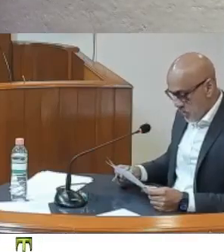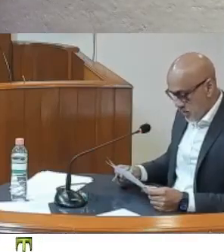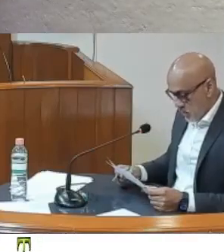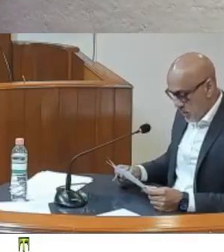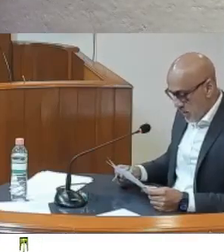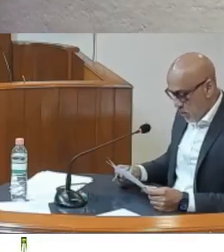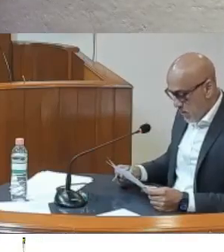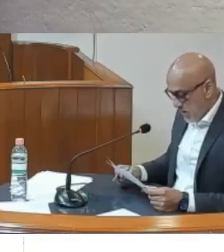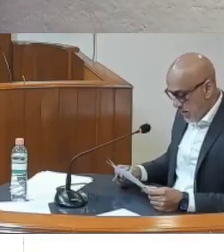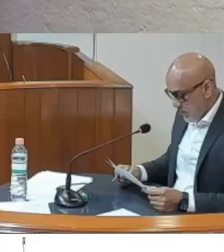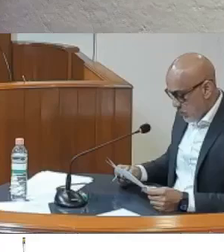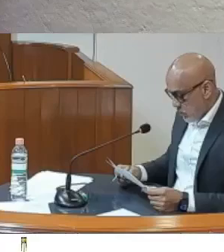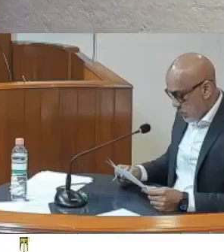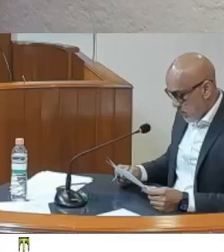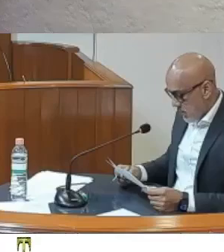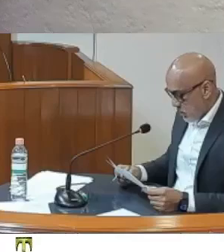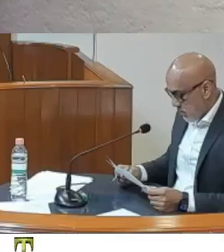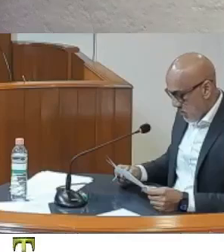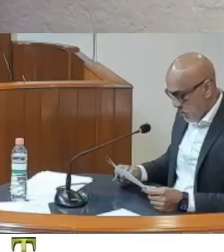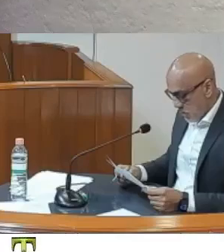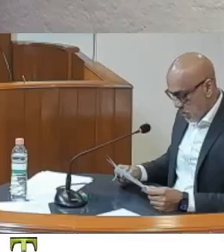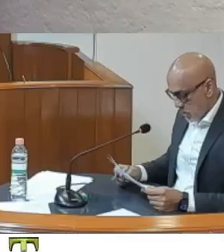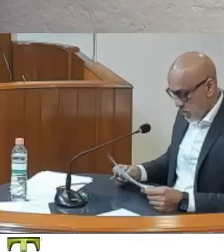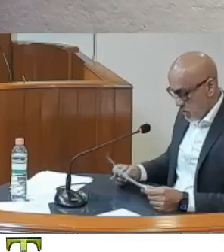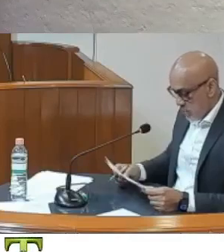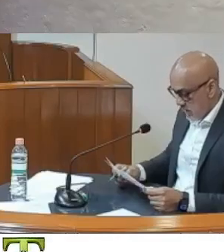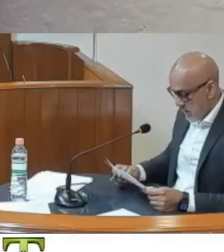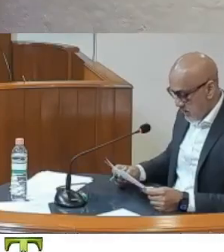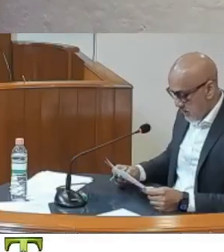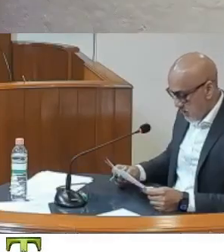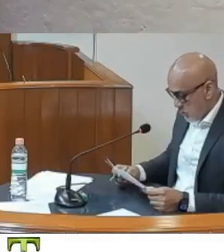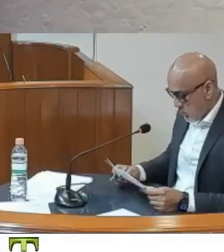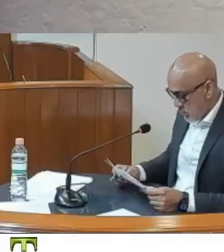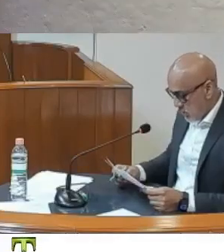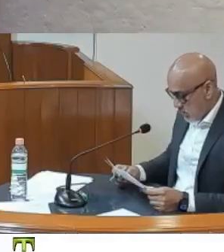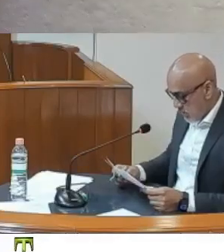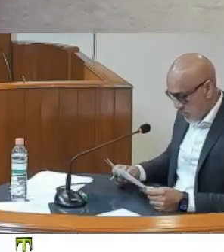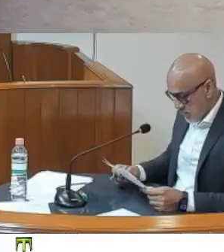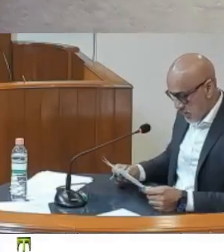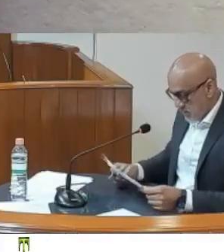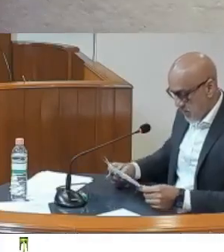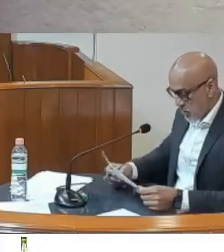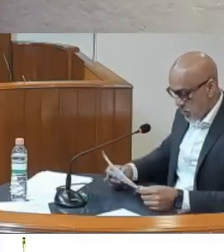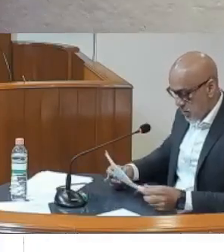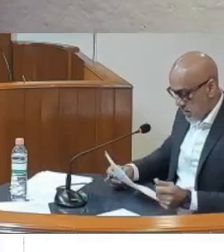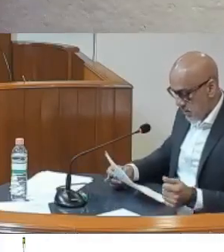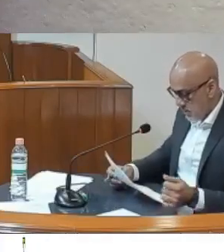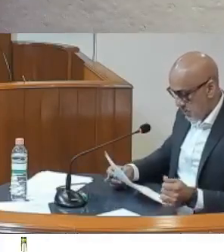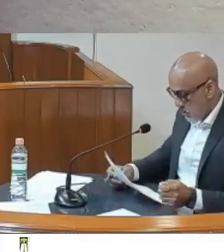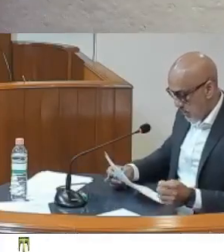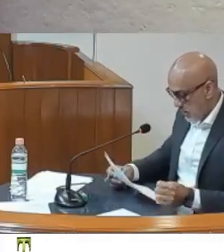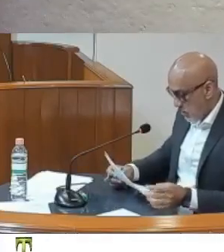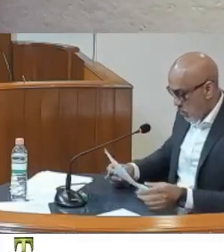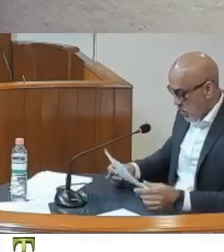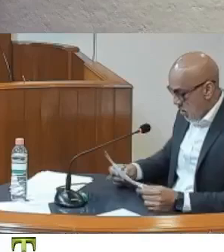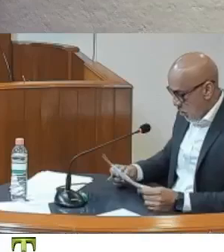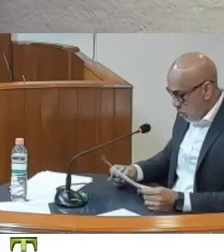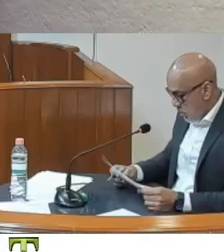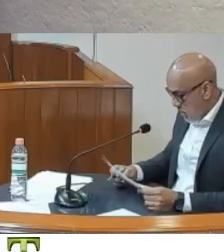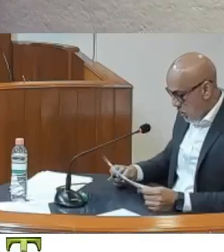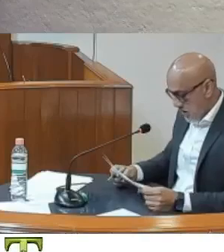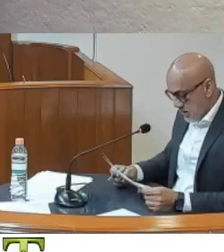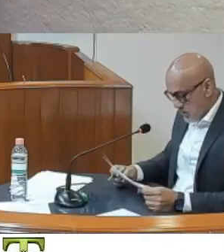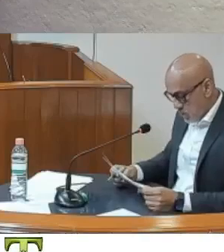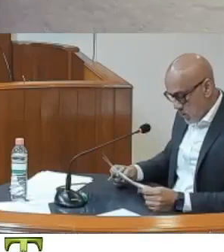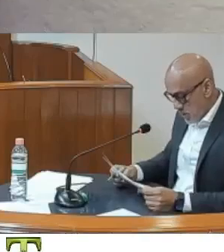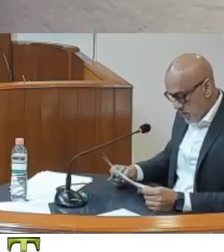órgano jurisdiccional comparte el pronunciamiento emitido por el Consejo General del Instituto Electoral y de Participación Ciudadana del Estado de Guerrero,